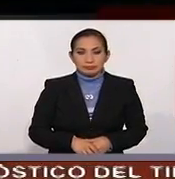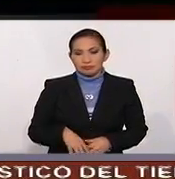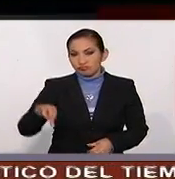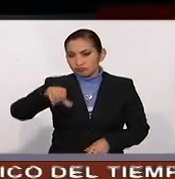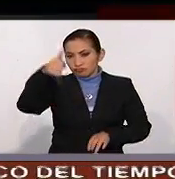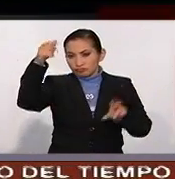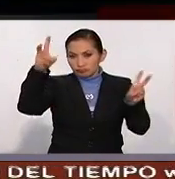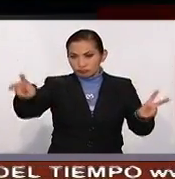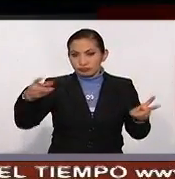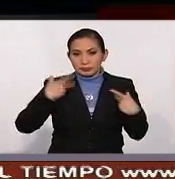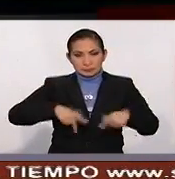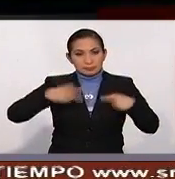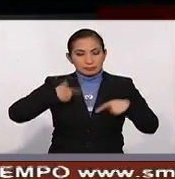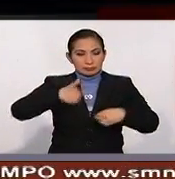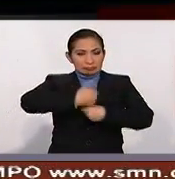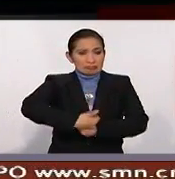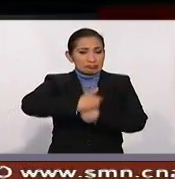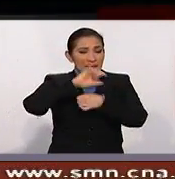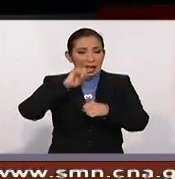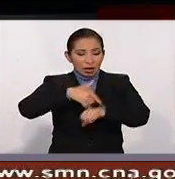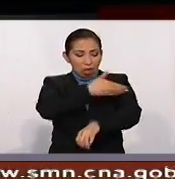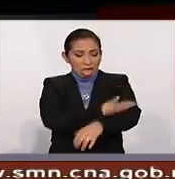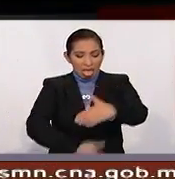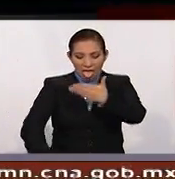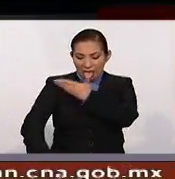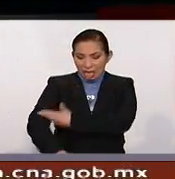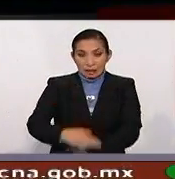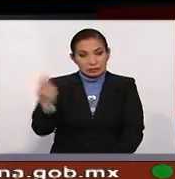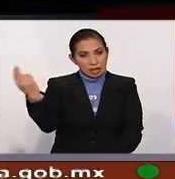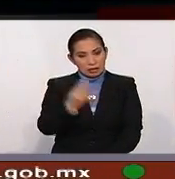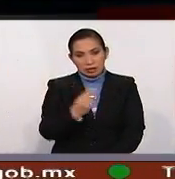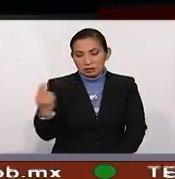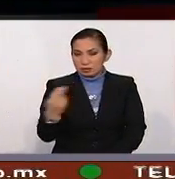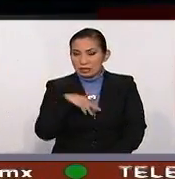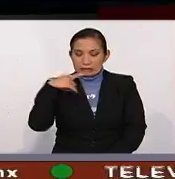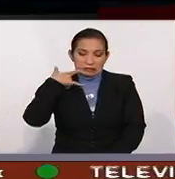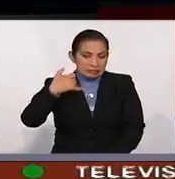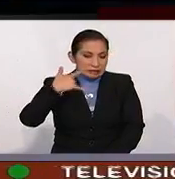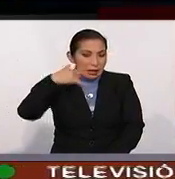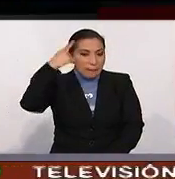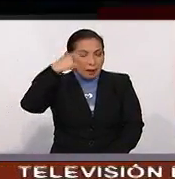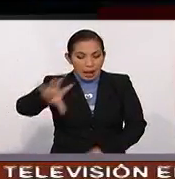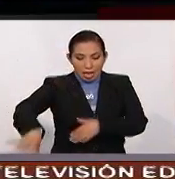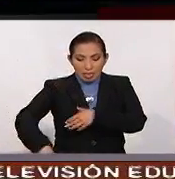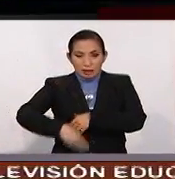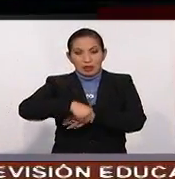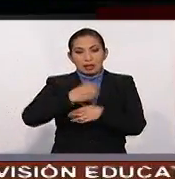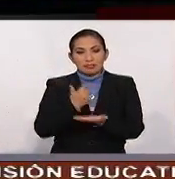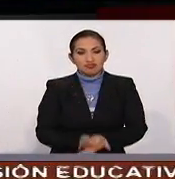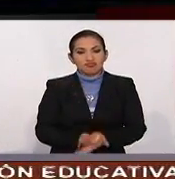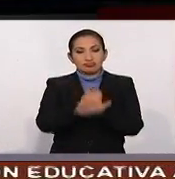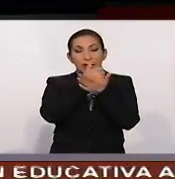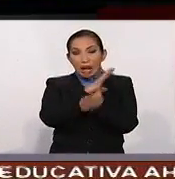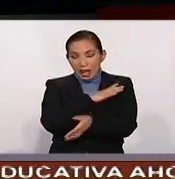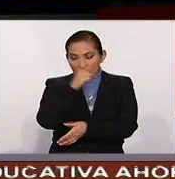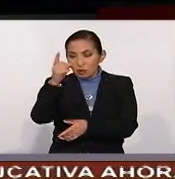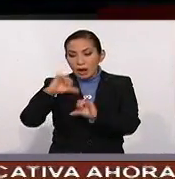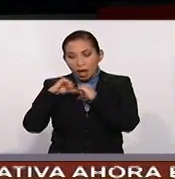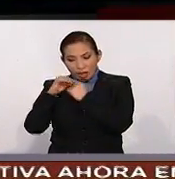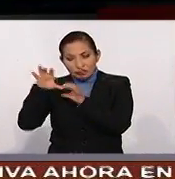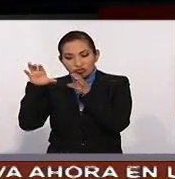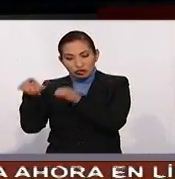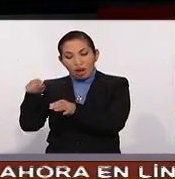En otros temas, la gente que sufre alguna amputación requiere sin duda un gran esfuerzo para recuperarse y hay una